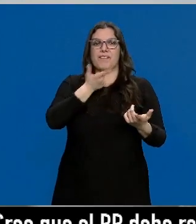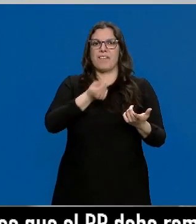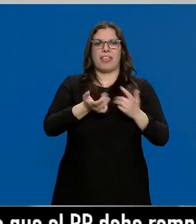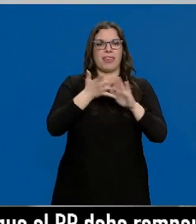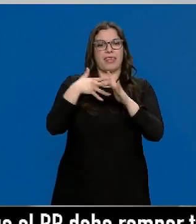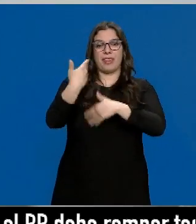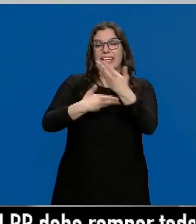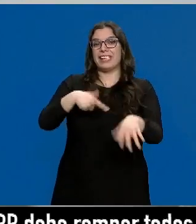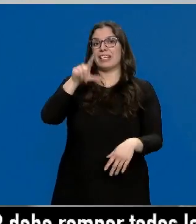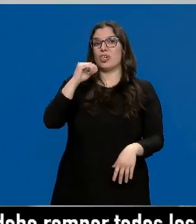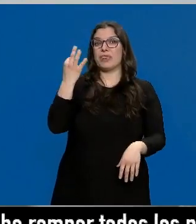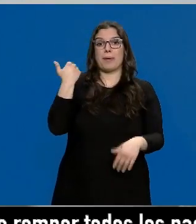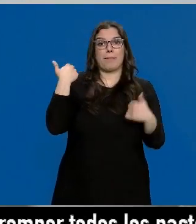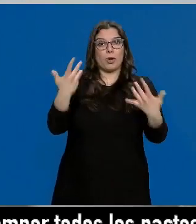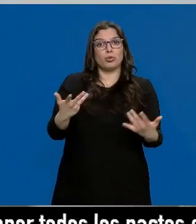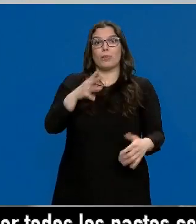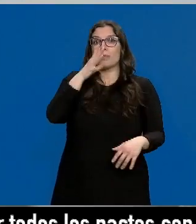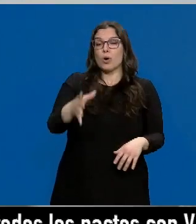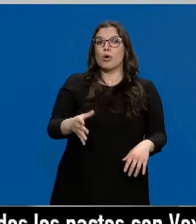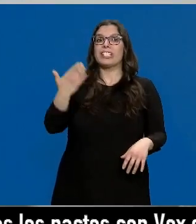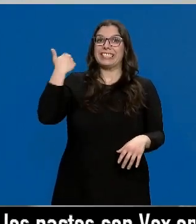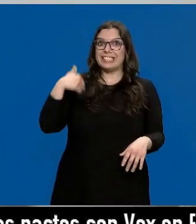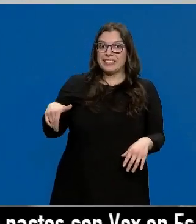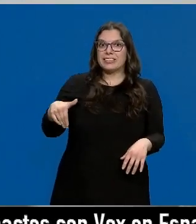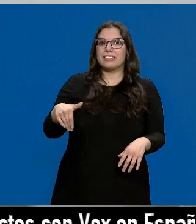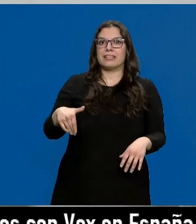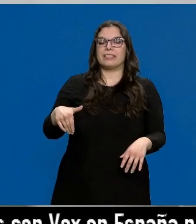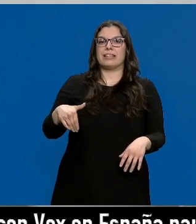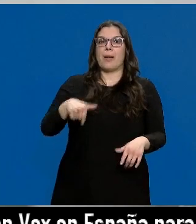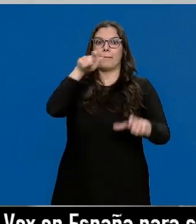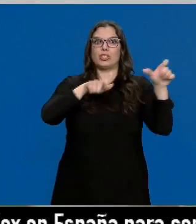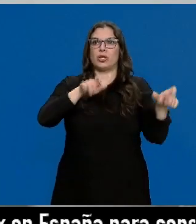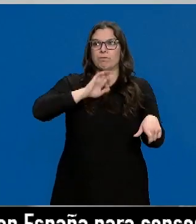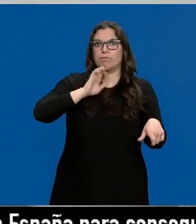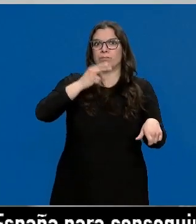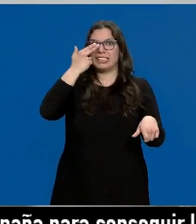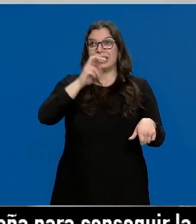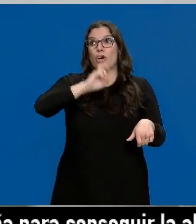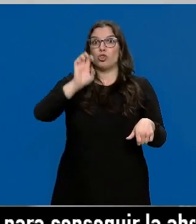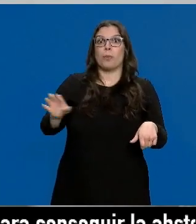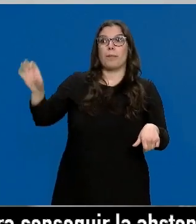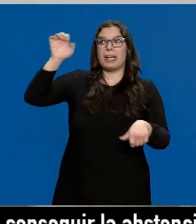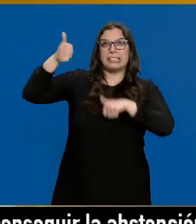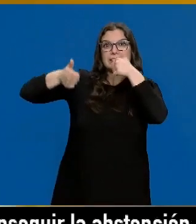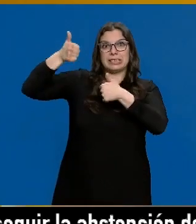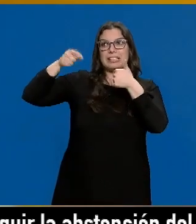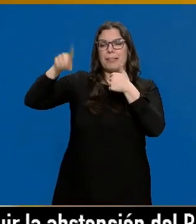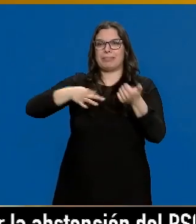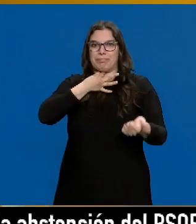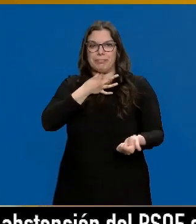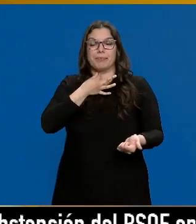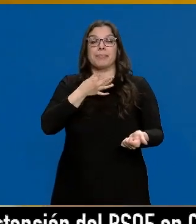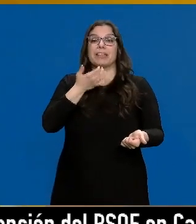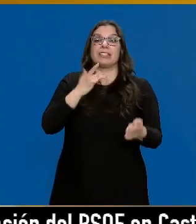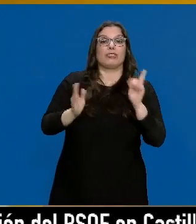Decisión que además debe tomar cuanto antes, porque ya hay cada vez mayor interés de otros países que también se han quedado cortos. Si no se